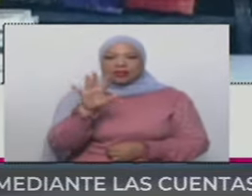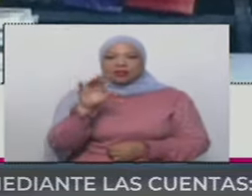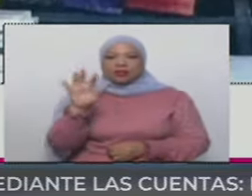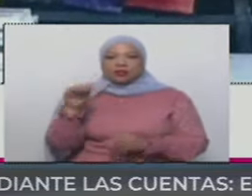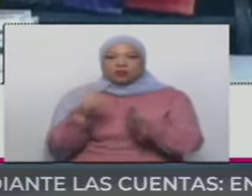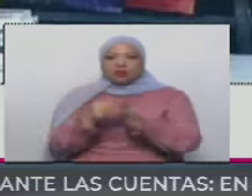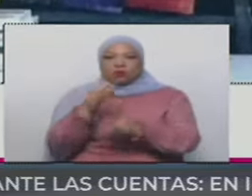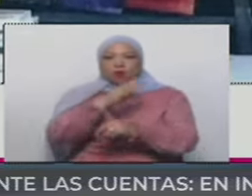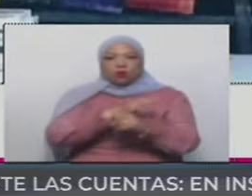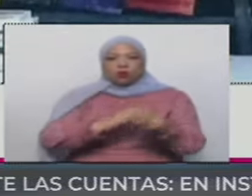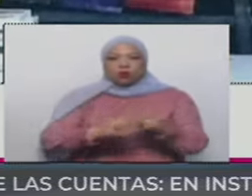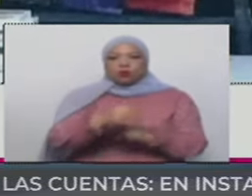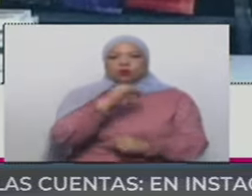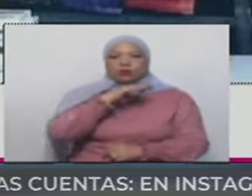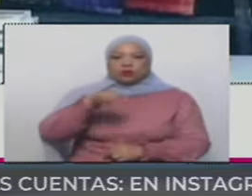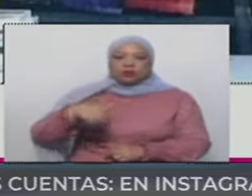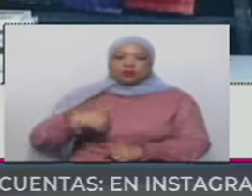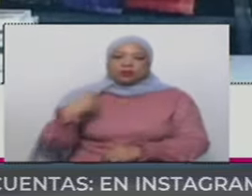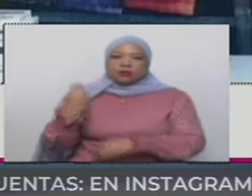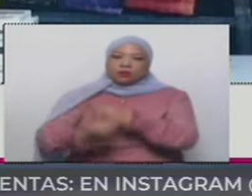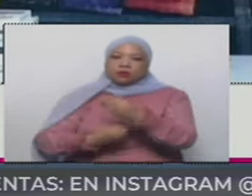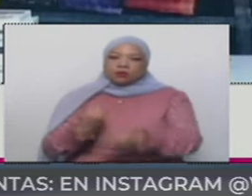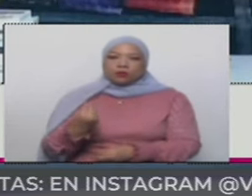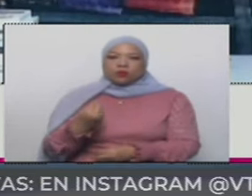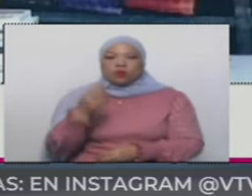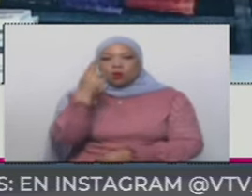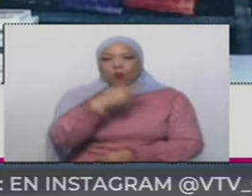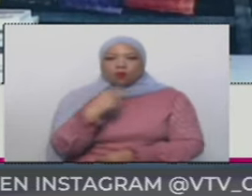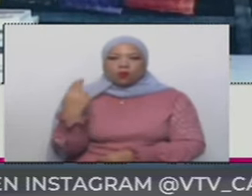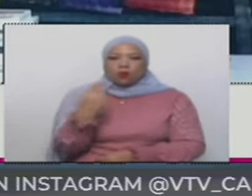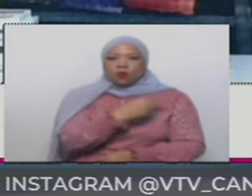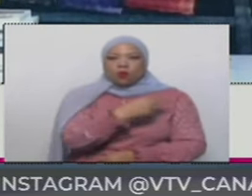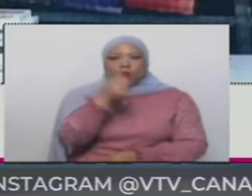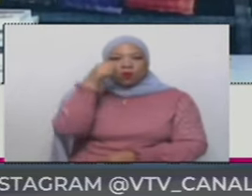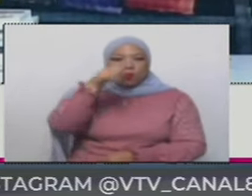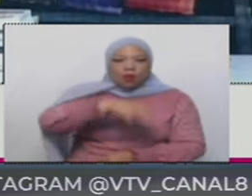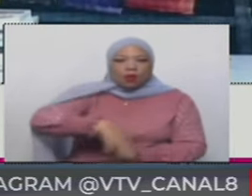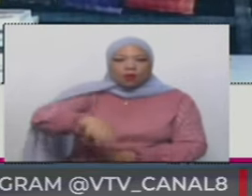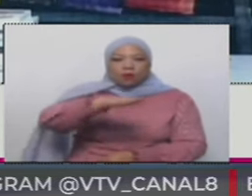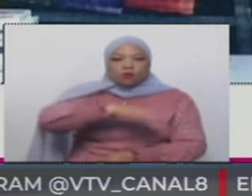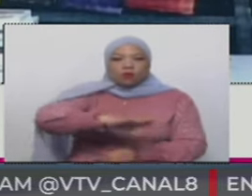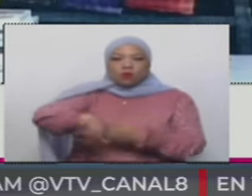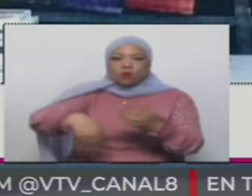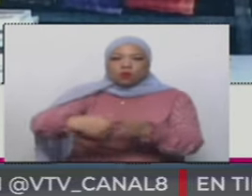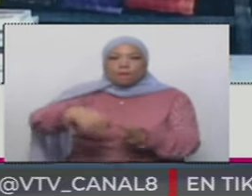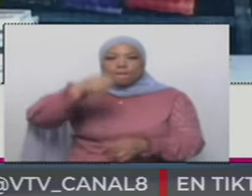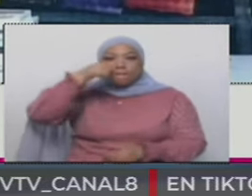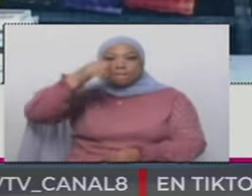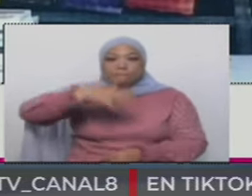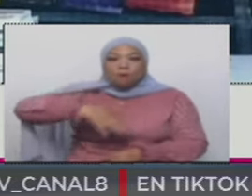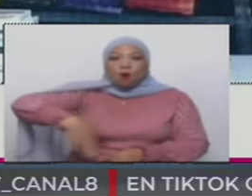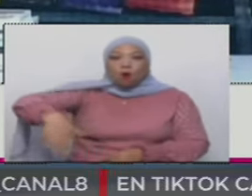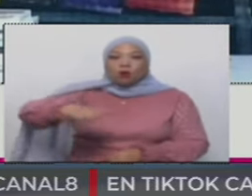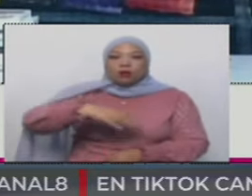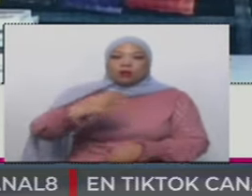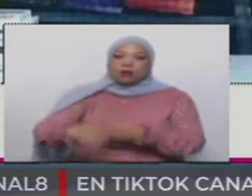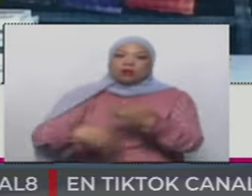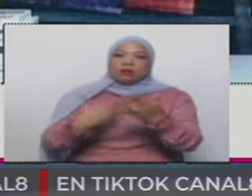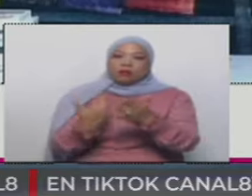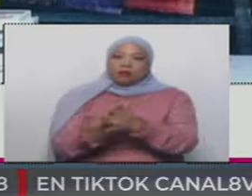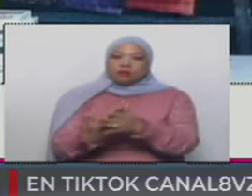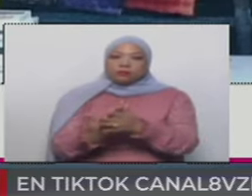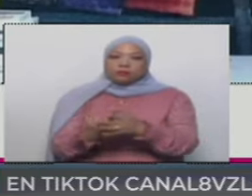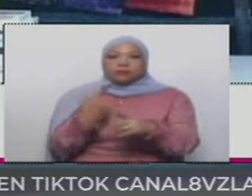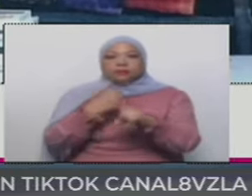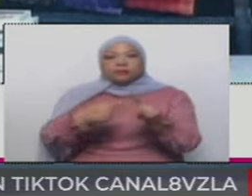540.000 cultores, tienen que ocupar todas las plazas, todos los espacios públicos para llevarlo.